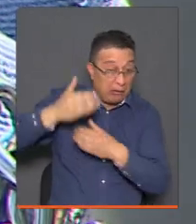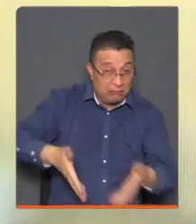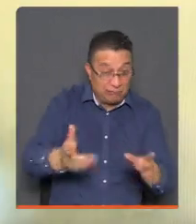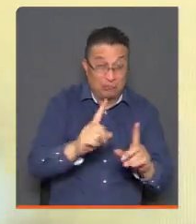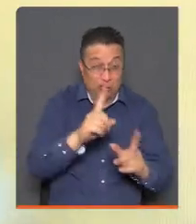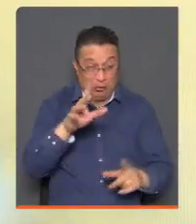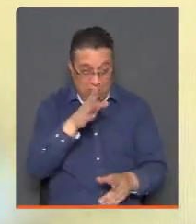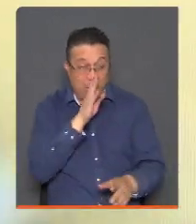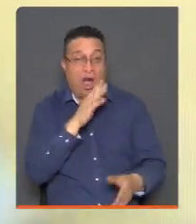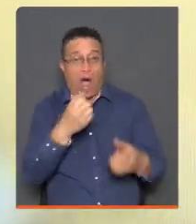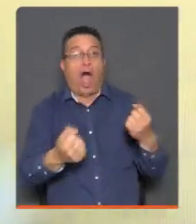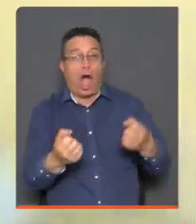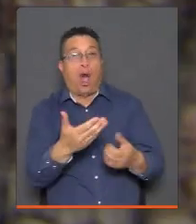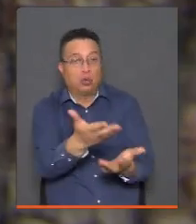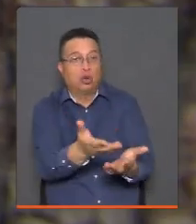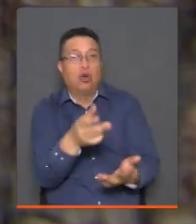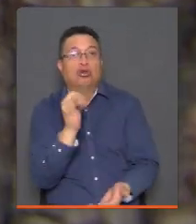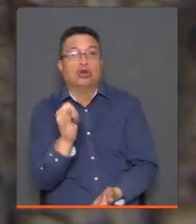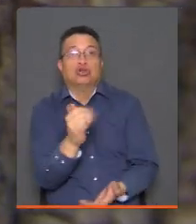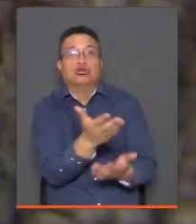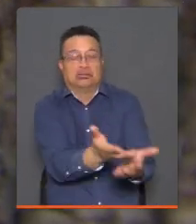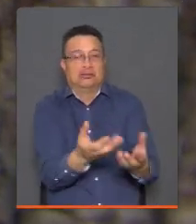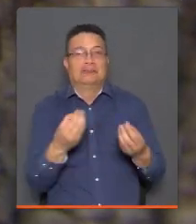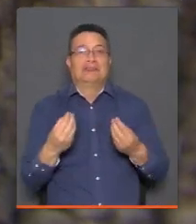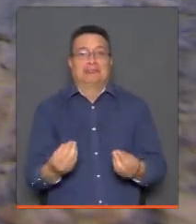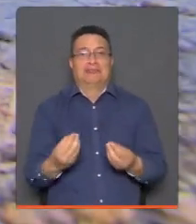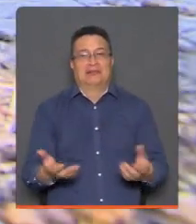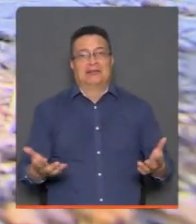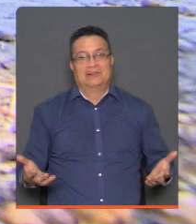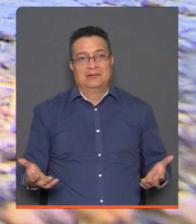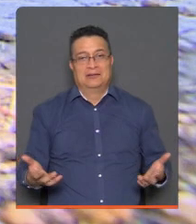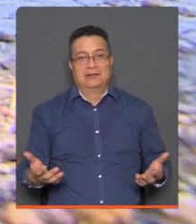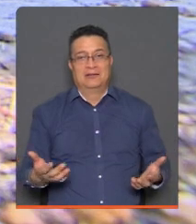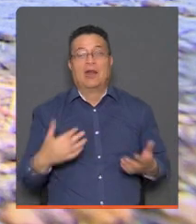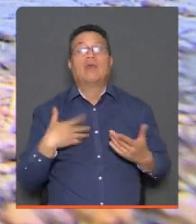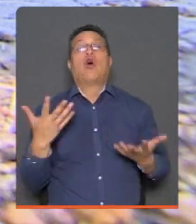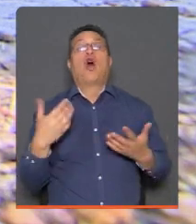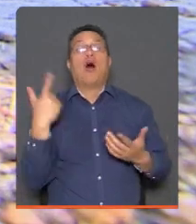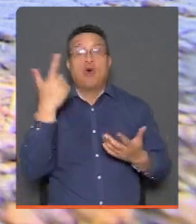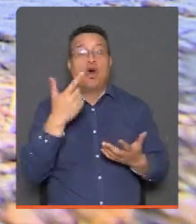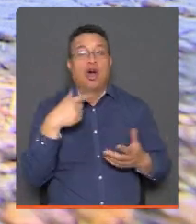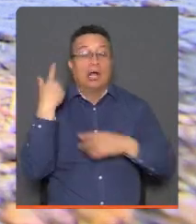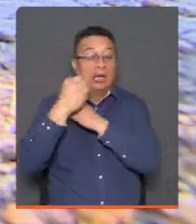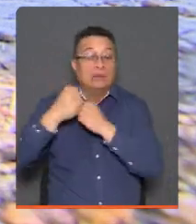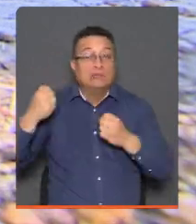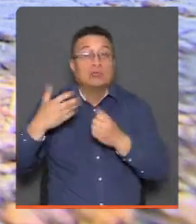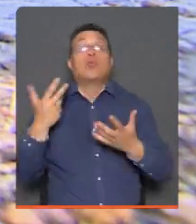resulta sensato tampoco hacerlo con una pertenencia. ¿Quién le pone la cadena a la delincuencia?